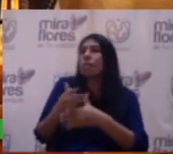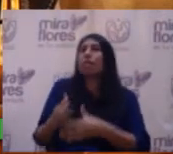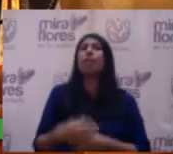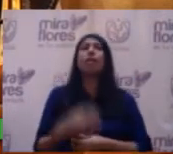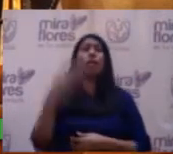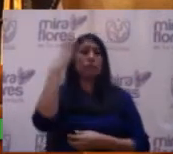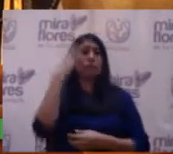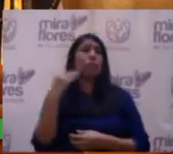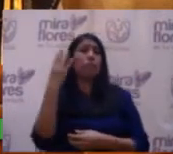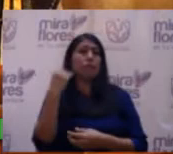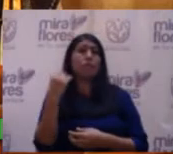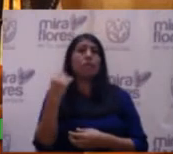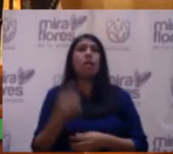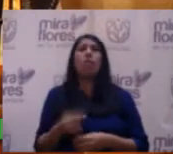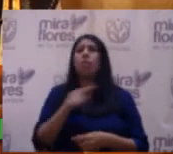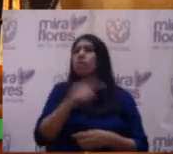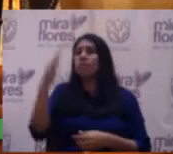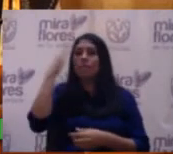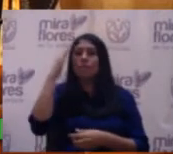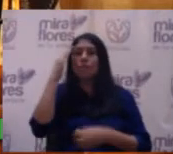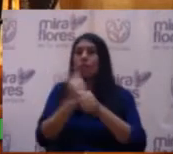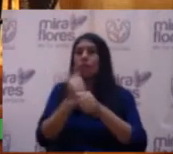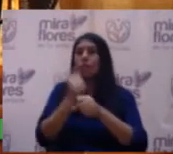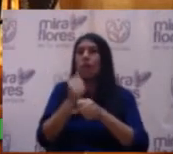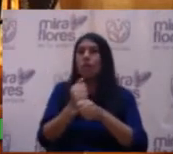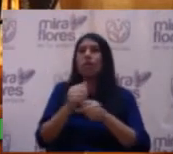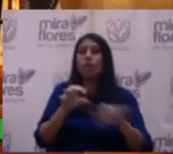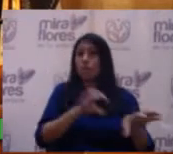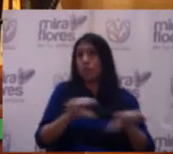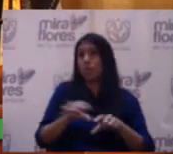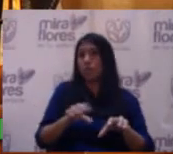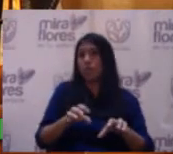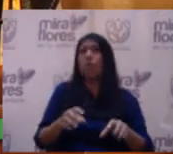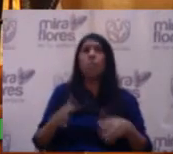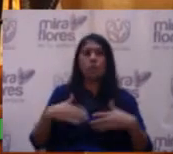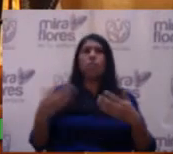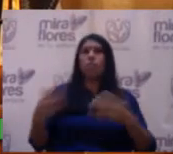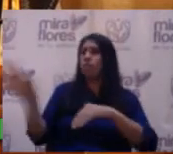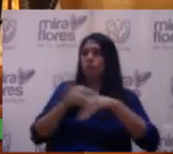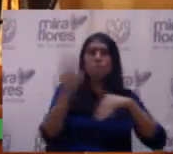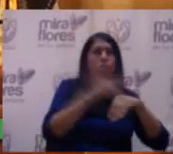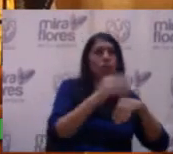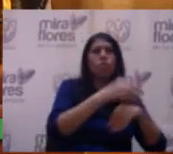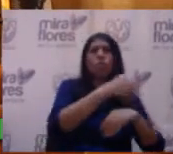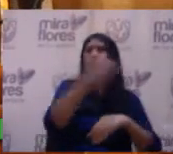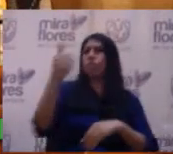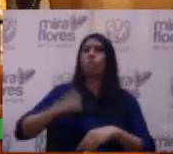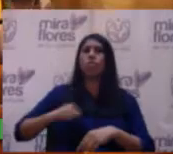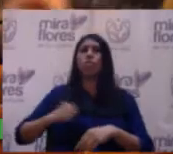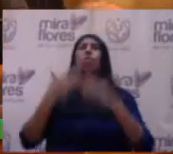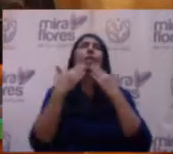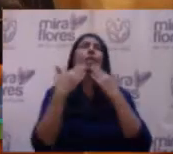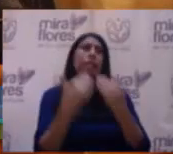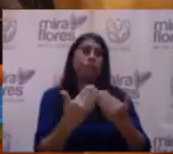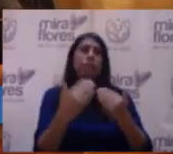sepamos que el trabajo que venimos desarrollando realmente se quiera replicar en otros municipios y es digno de admirar por otras personas.